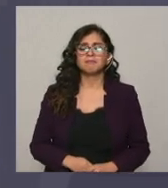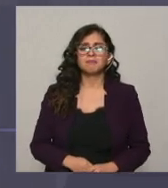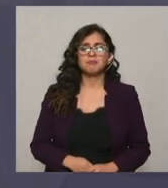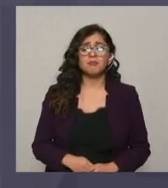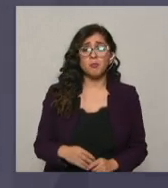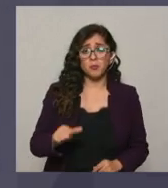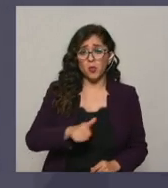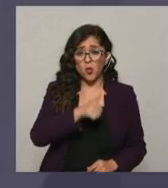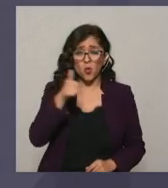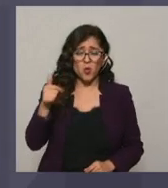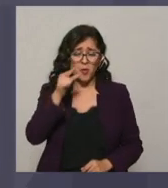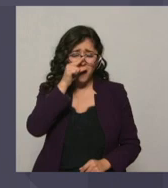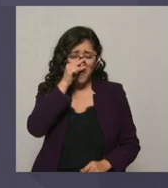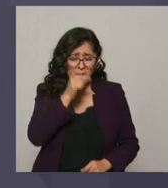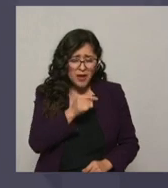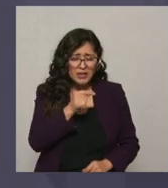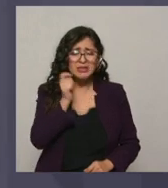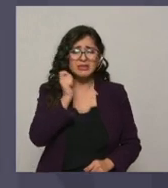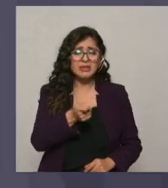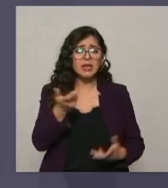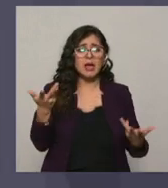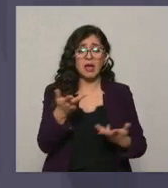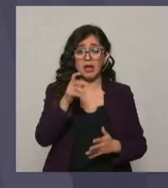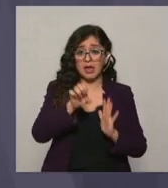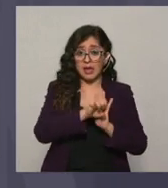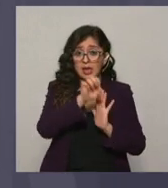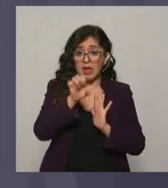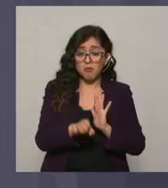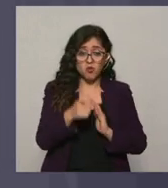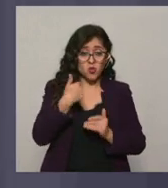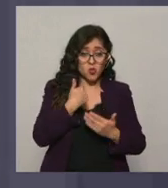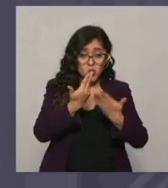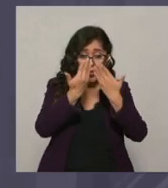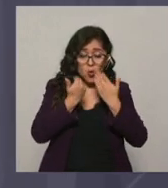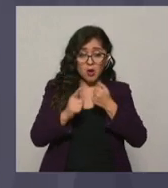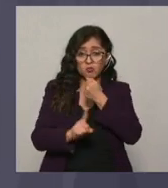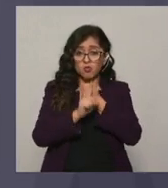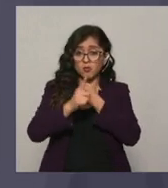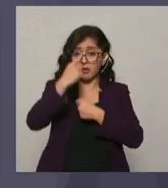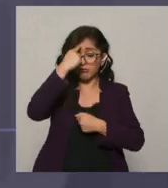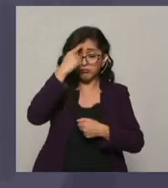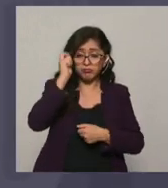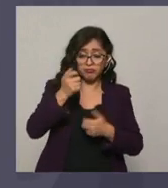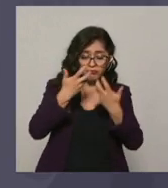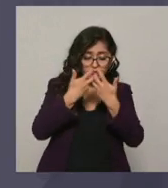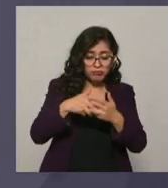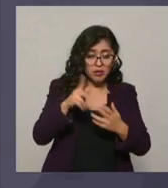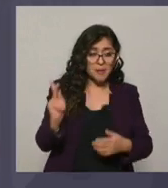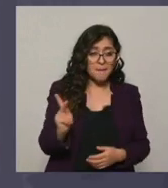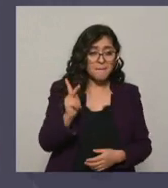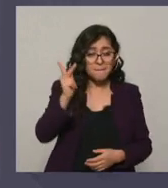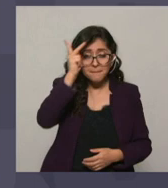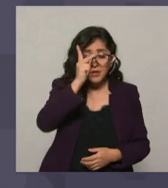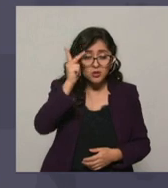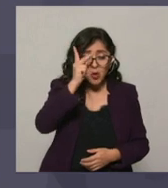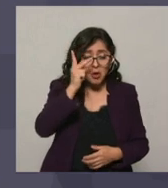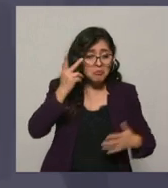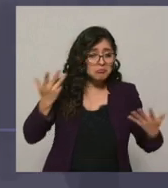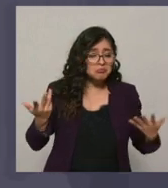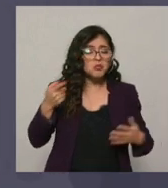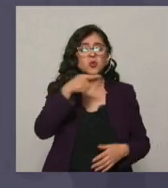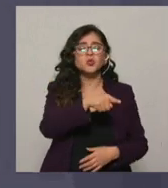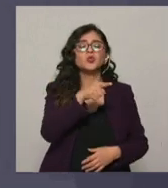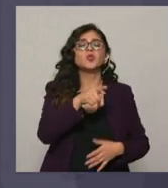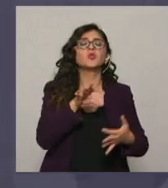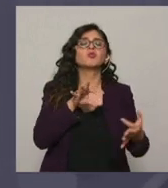fallas del sistema fue que me dijeron que si yo no tenía daños psicológicos, entonces mi caso no